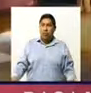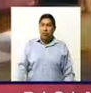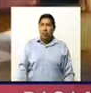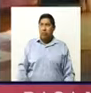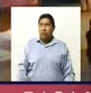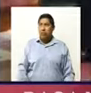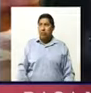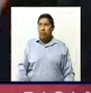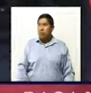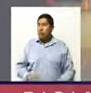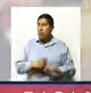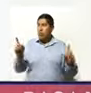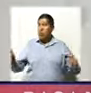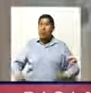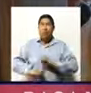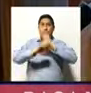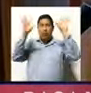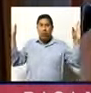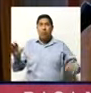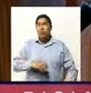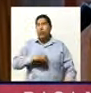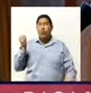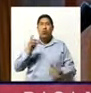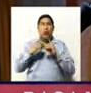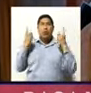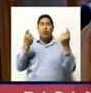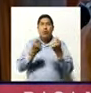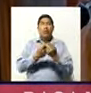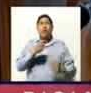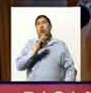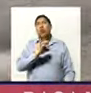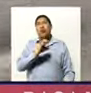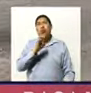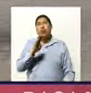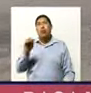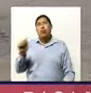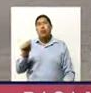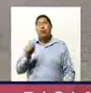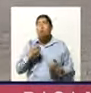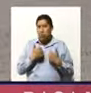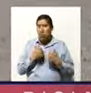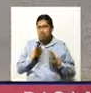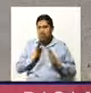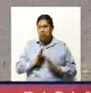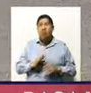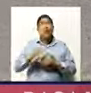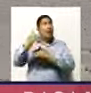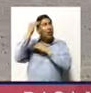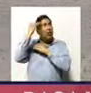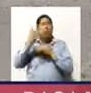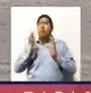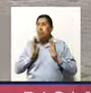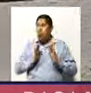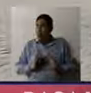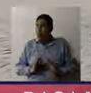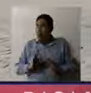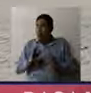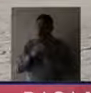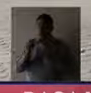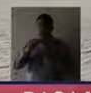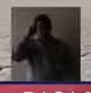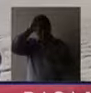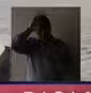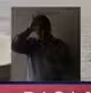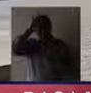Pero sin embargo, aclararles de otros departamentos como ser Cochabamba, con toda regularidad, Santa Cruz también, y de la ciudad de